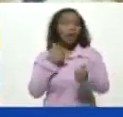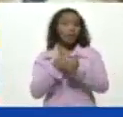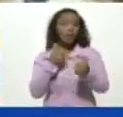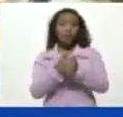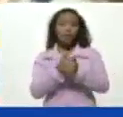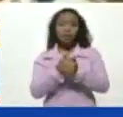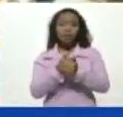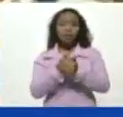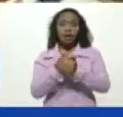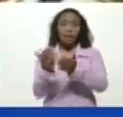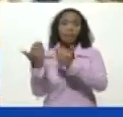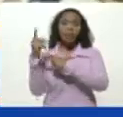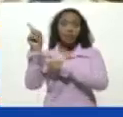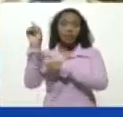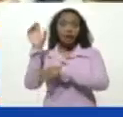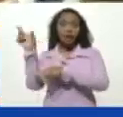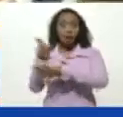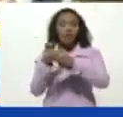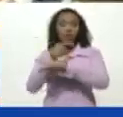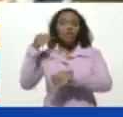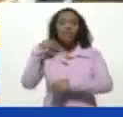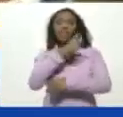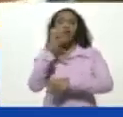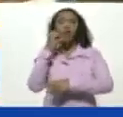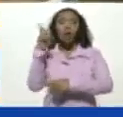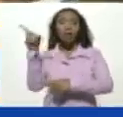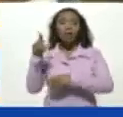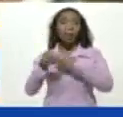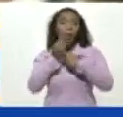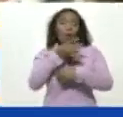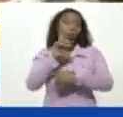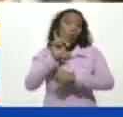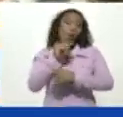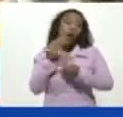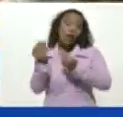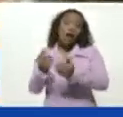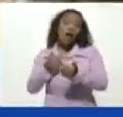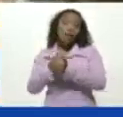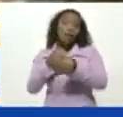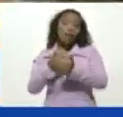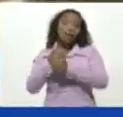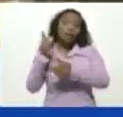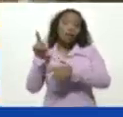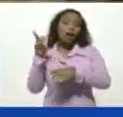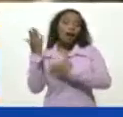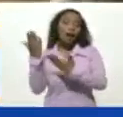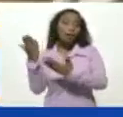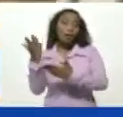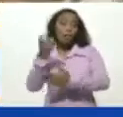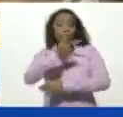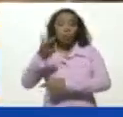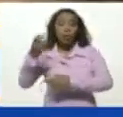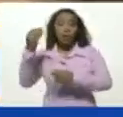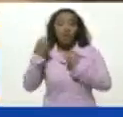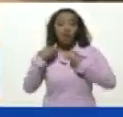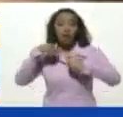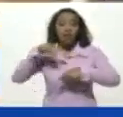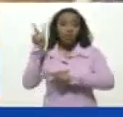consular porque el gobierno de Iván Duque, bueno, no les da asistencia consular. En Colombia